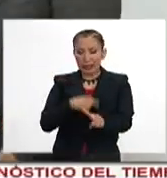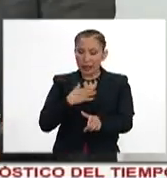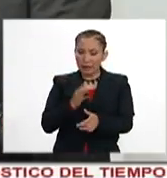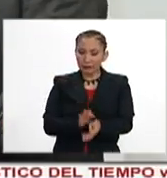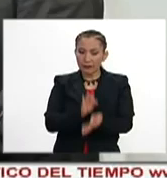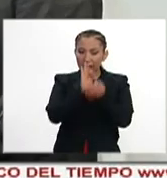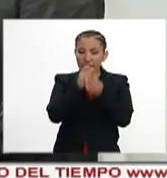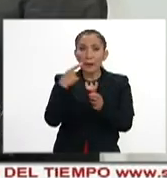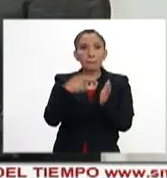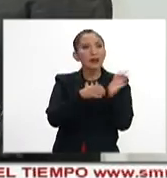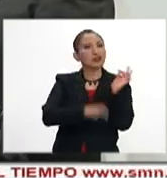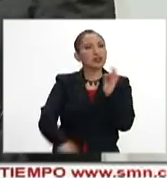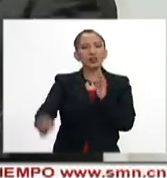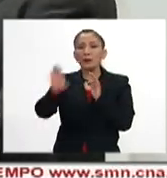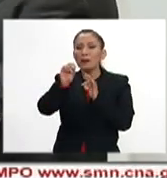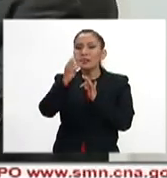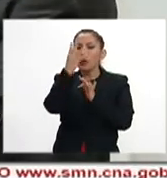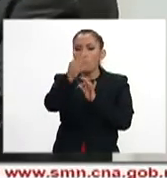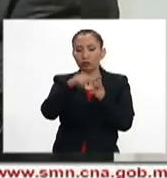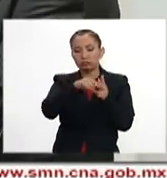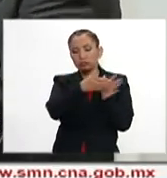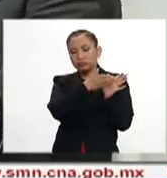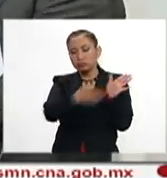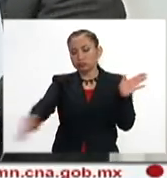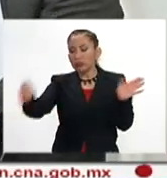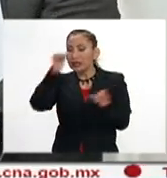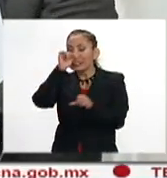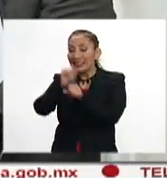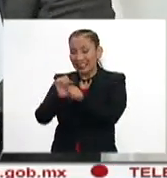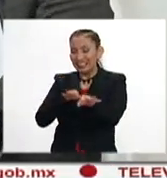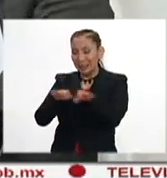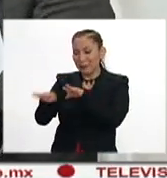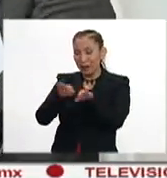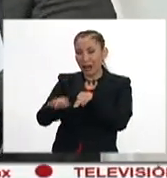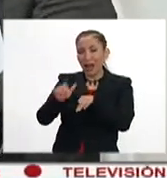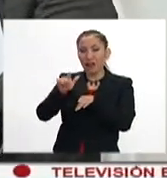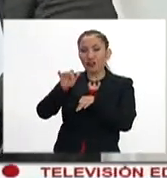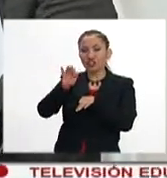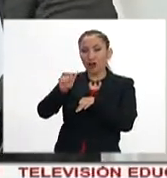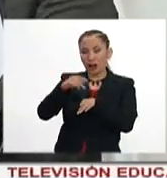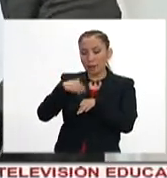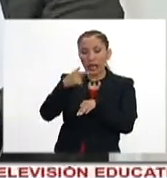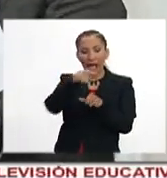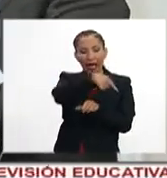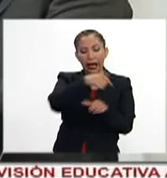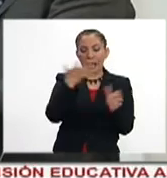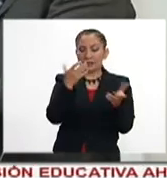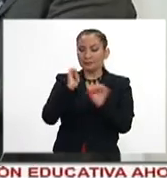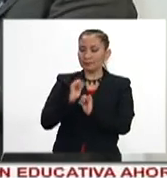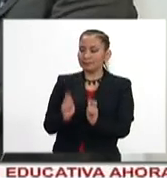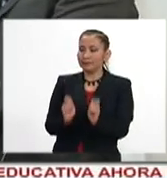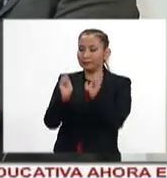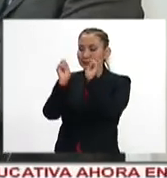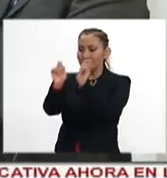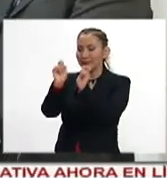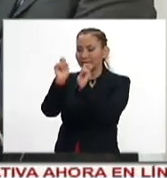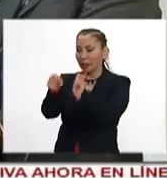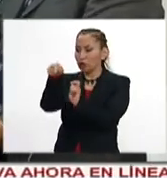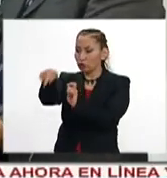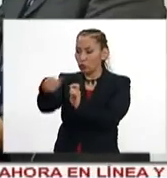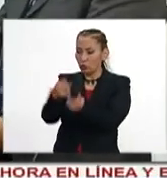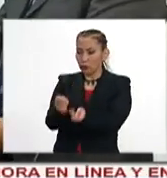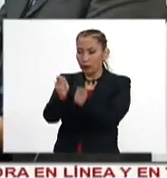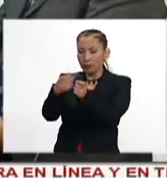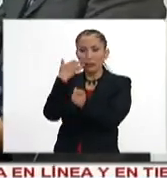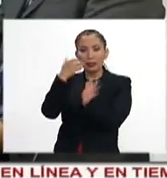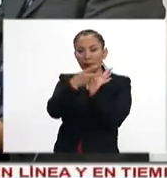este sindicato desde 1994. El secretario del Trabajo, Alfonso Navarrete Prida, fue el encargado de entregarle la toma de nota